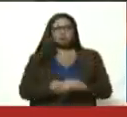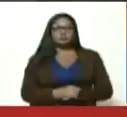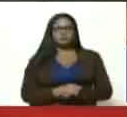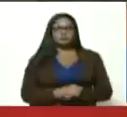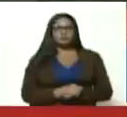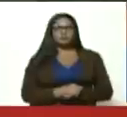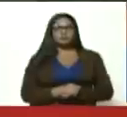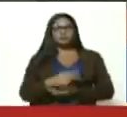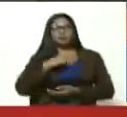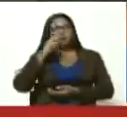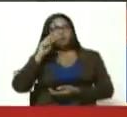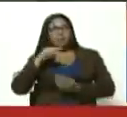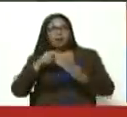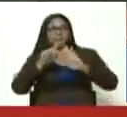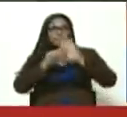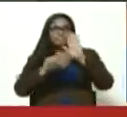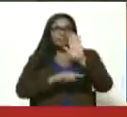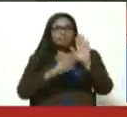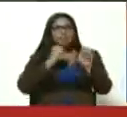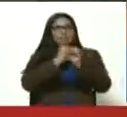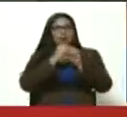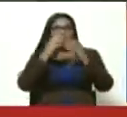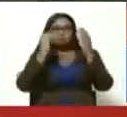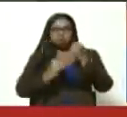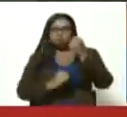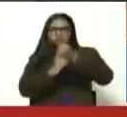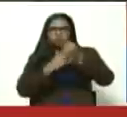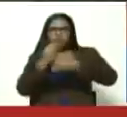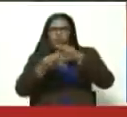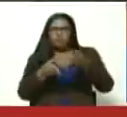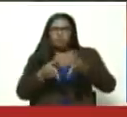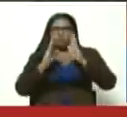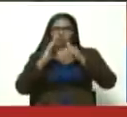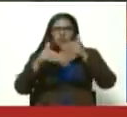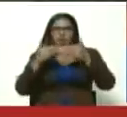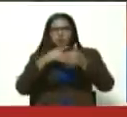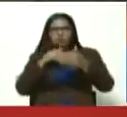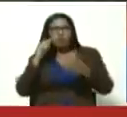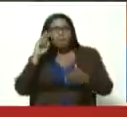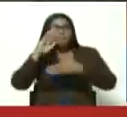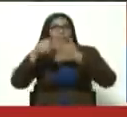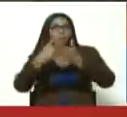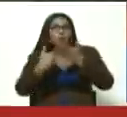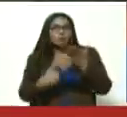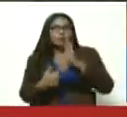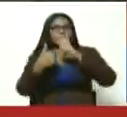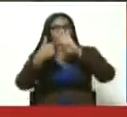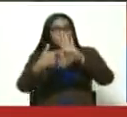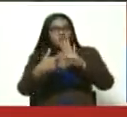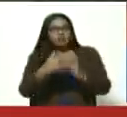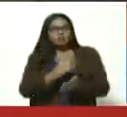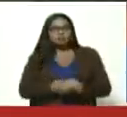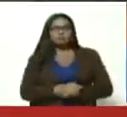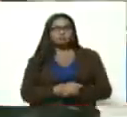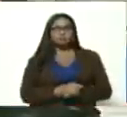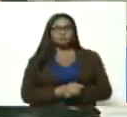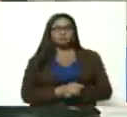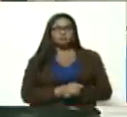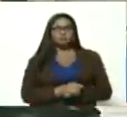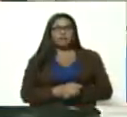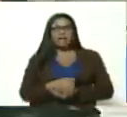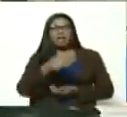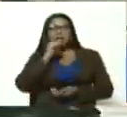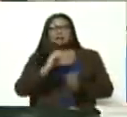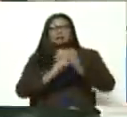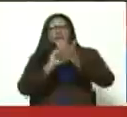tiene que ver con el manual de trabajo de esas estructuras de base la propuesta que le vamos a presentar aquí en la